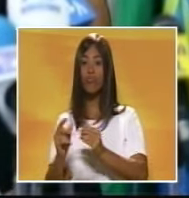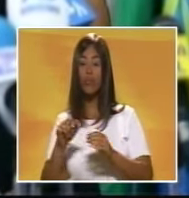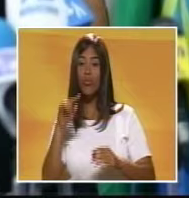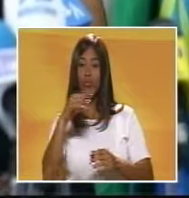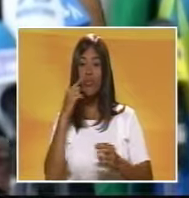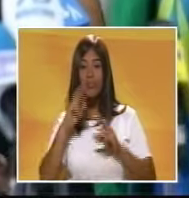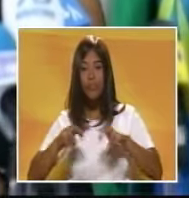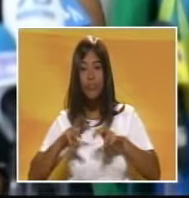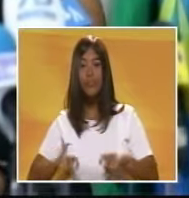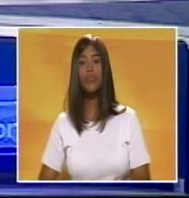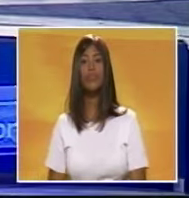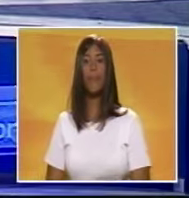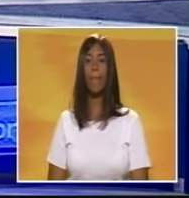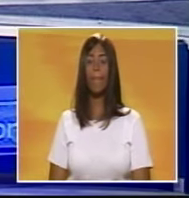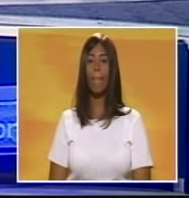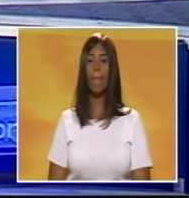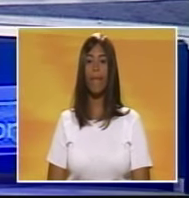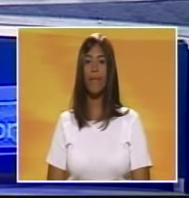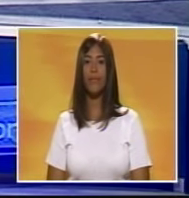de aeronave.